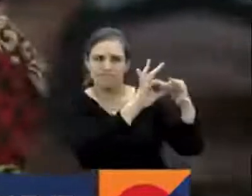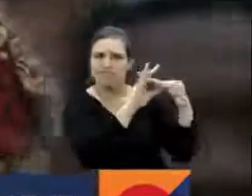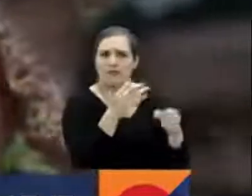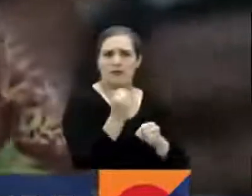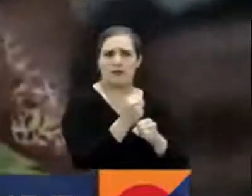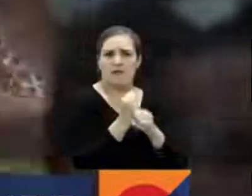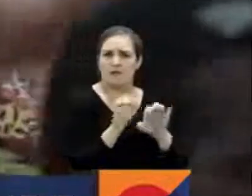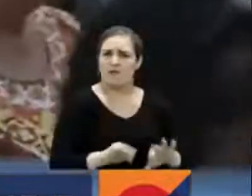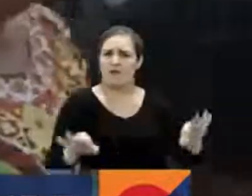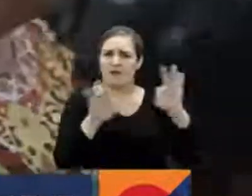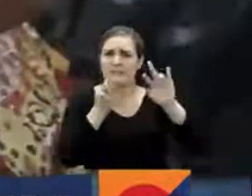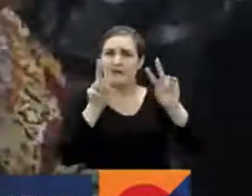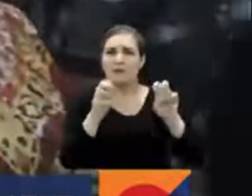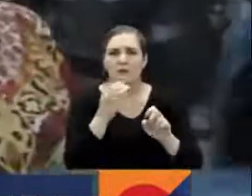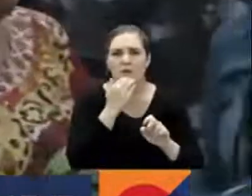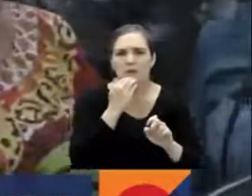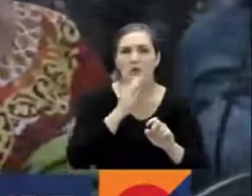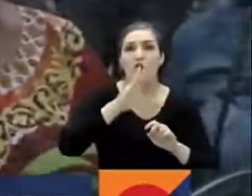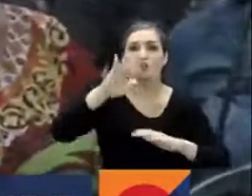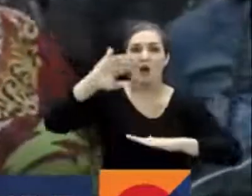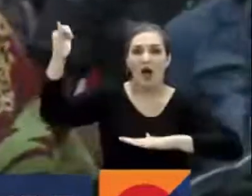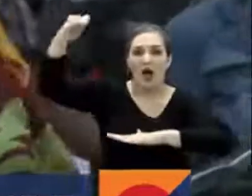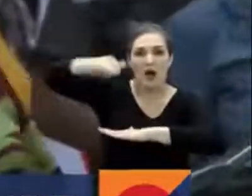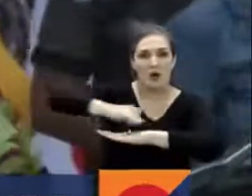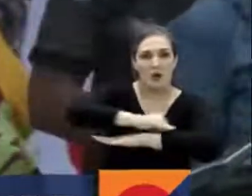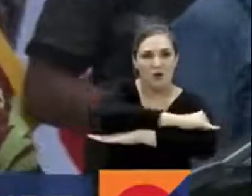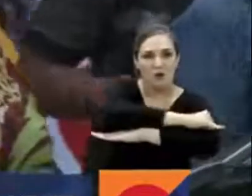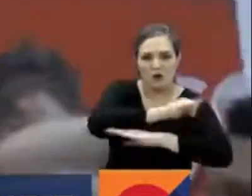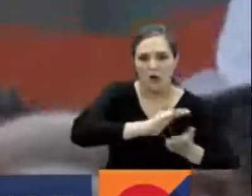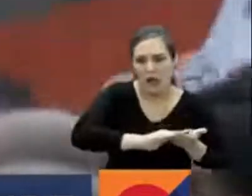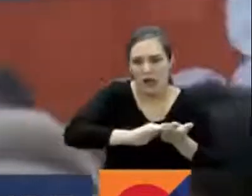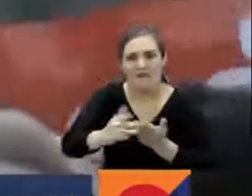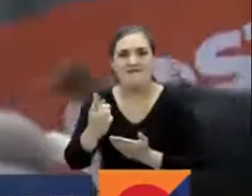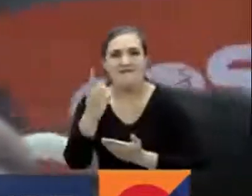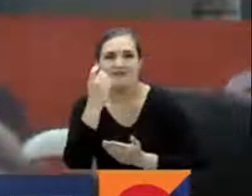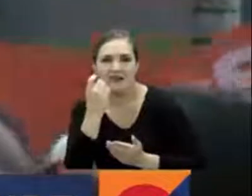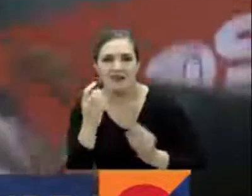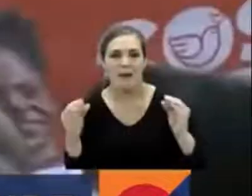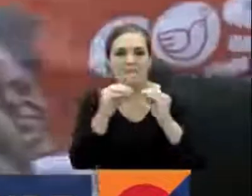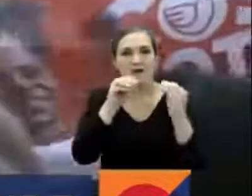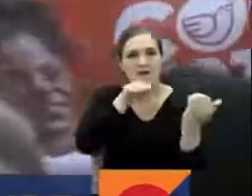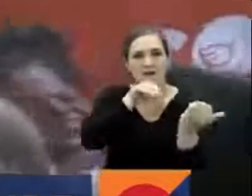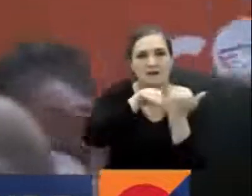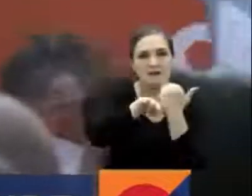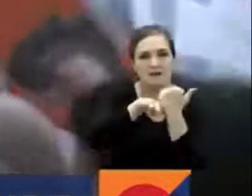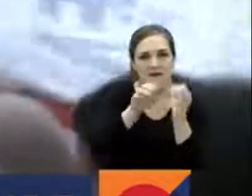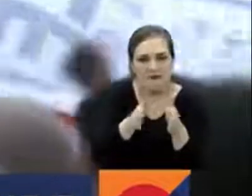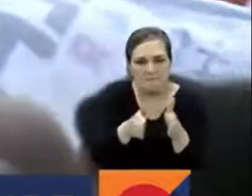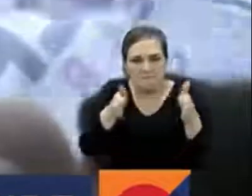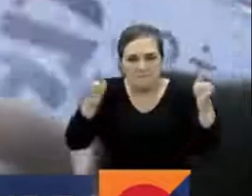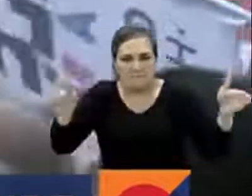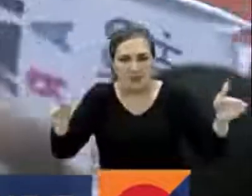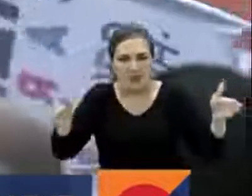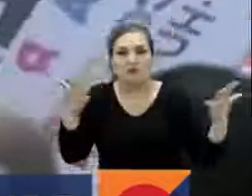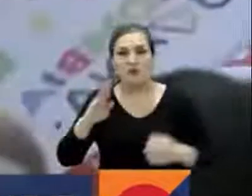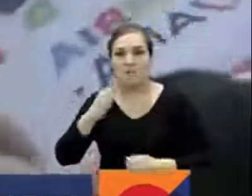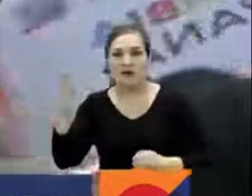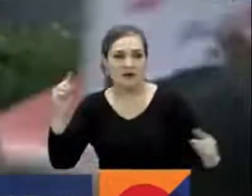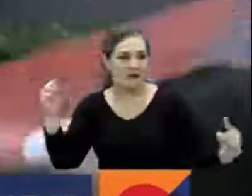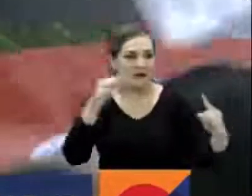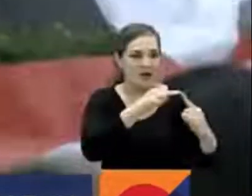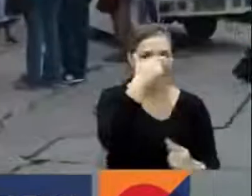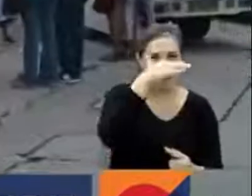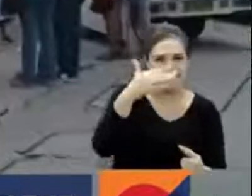importantes como finalizar las obras del aeropuerto Ernesto Cortizos y la doble calzada Barranquilla-Cartagena, así como en